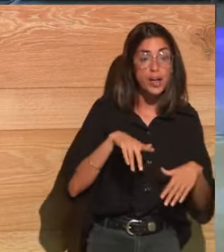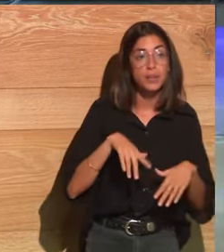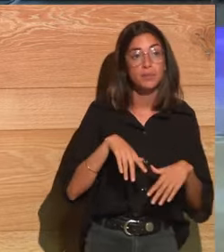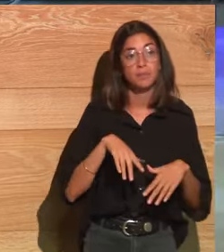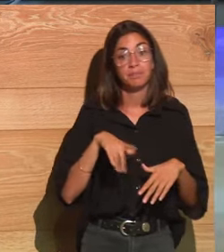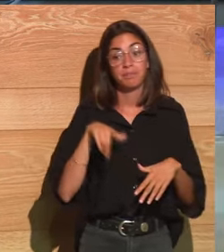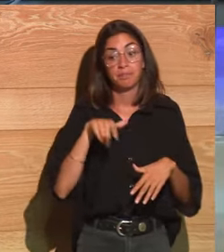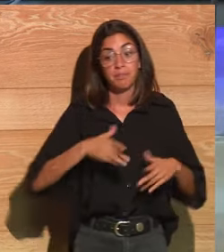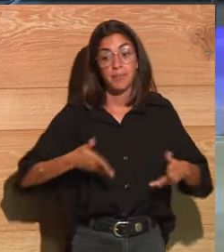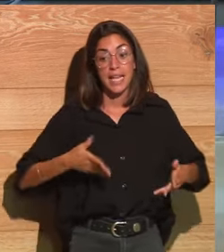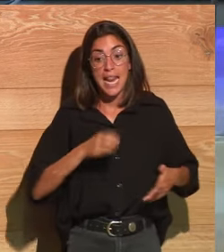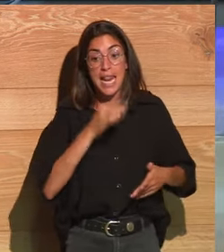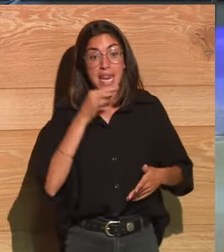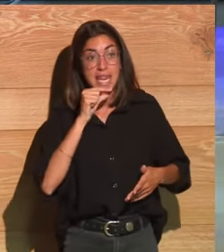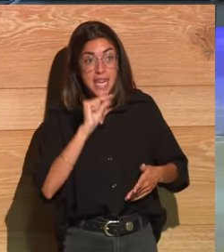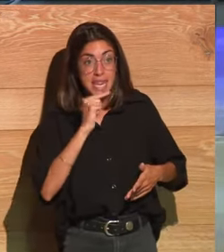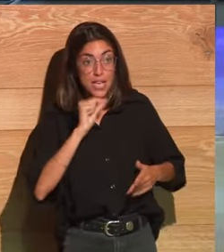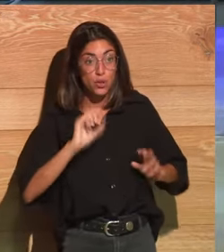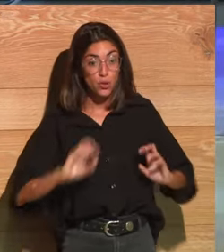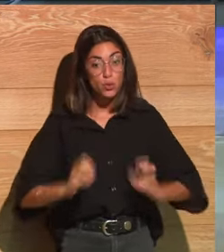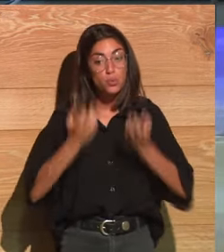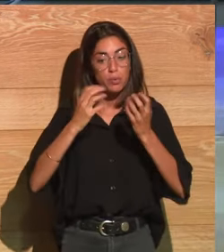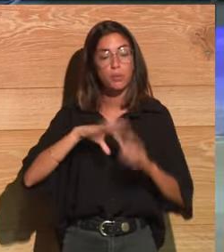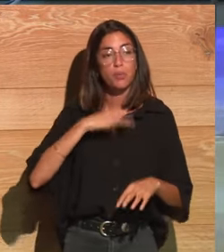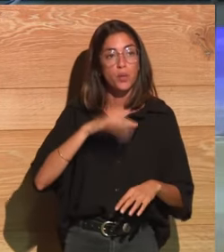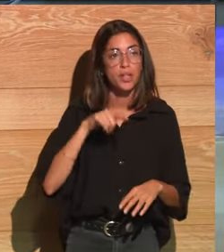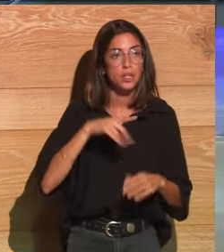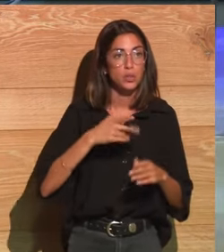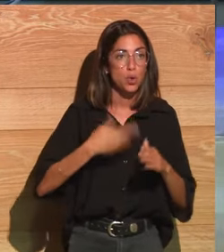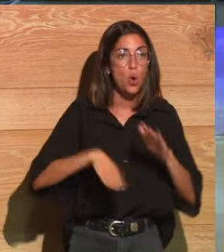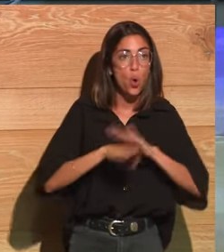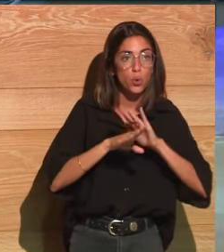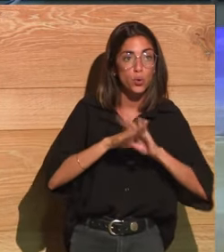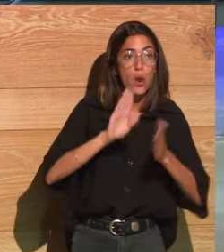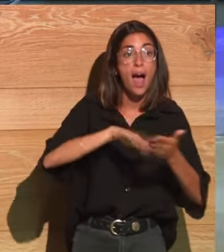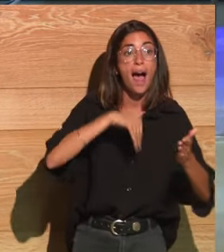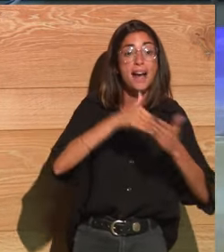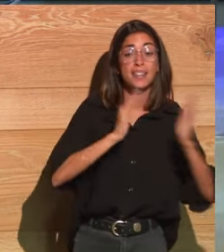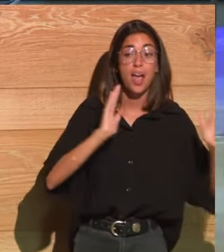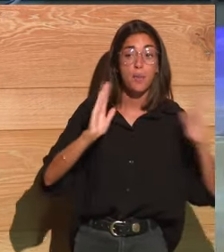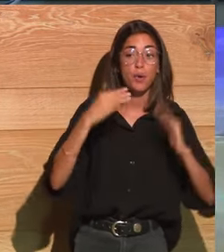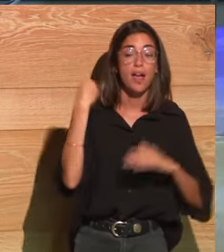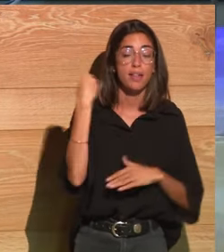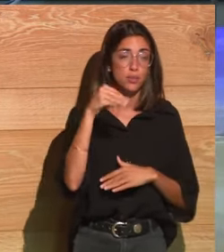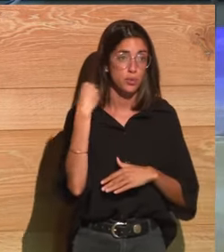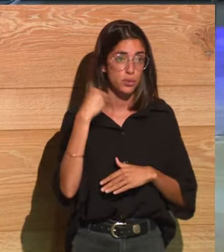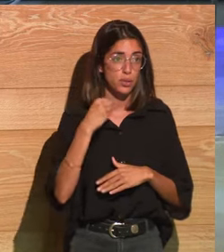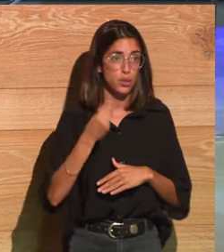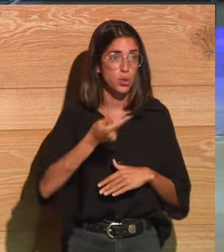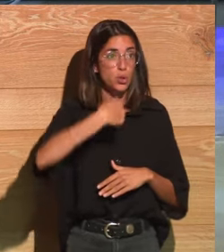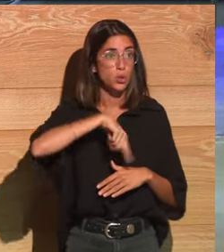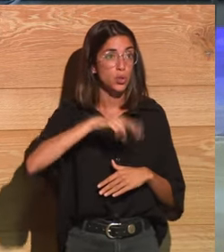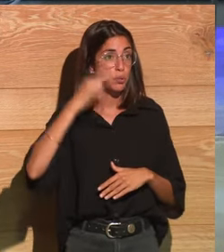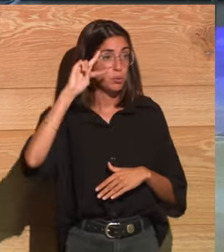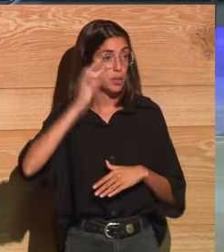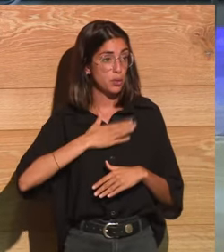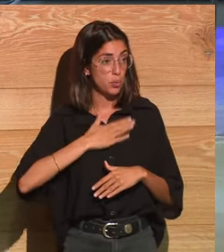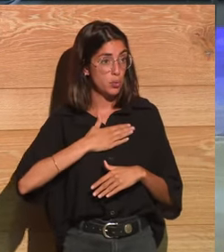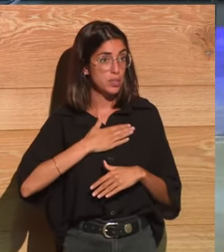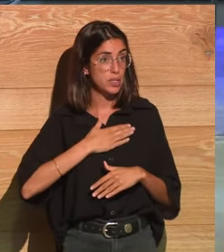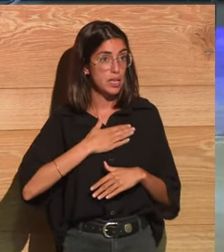nietos. Y un efecto que se mantenía hasta la adolescencia. Entonces, ¿qué es lo que vemos en nuestra especie? Que vivimos muchos más